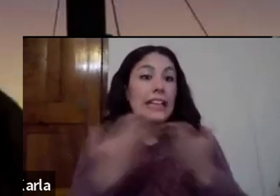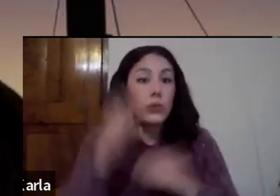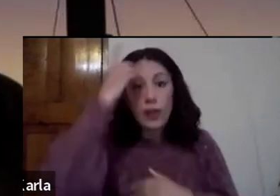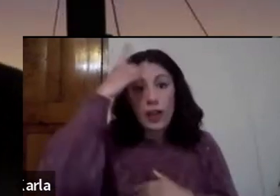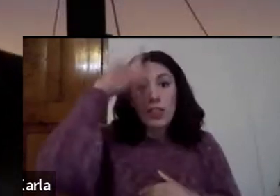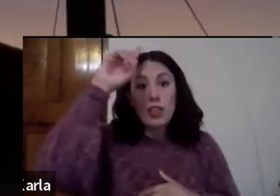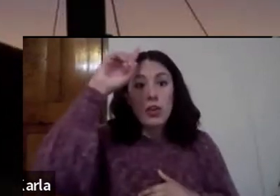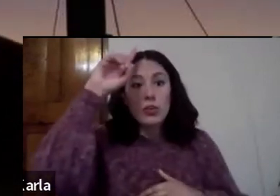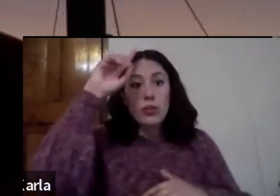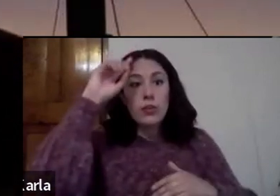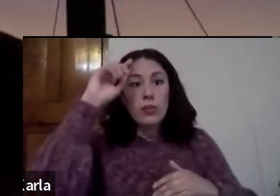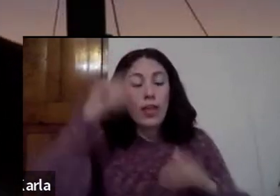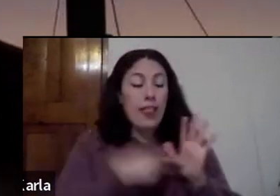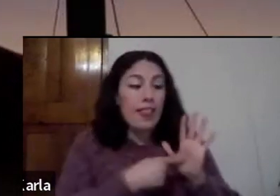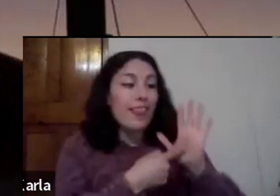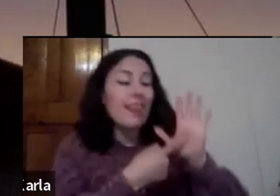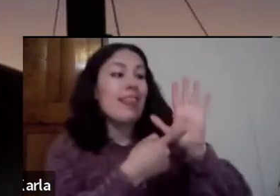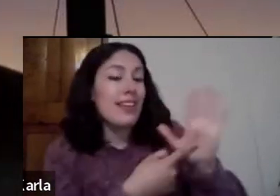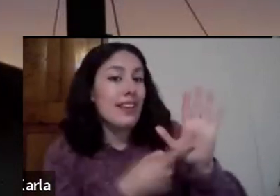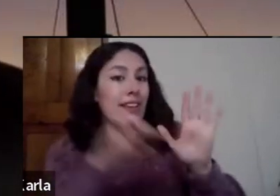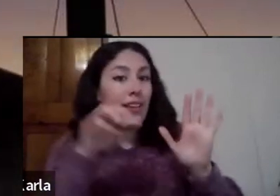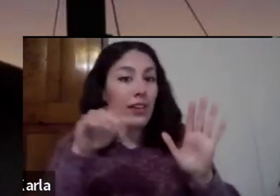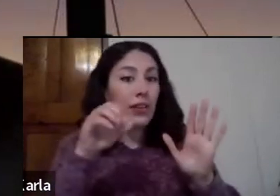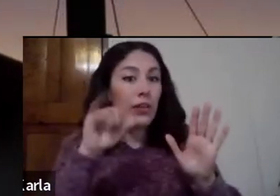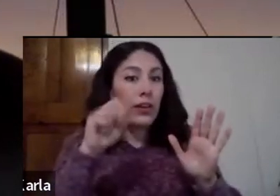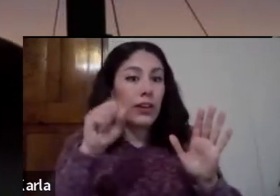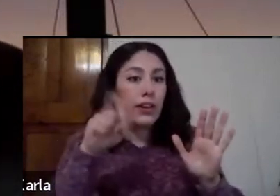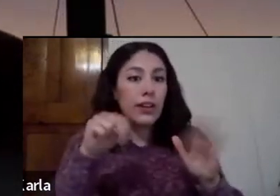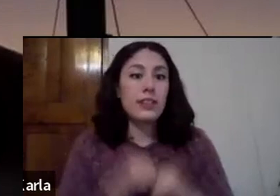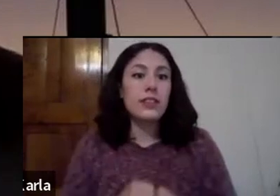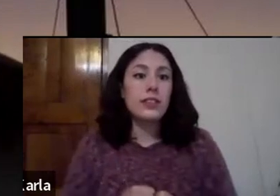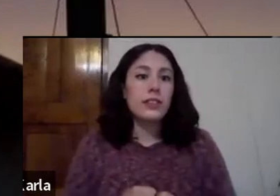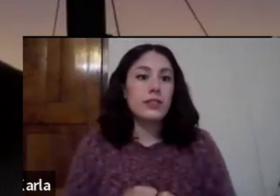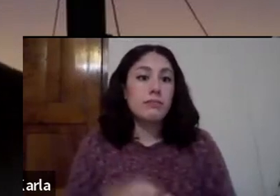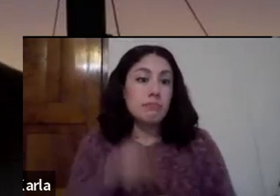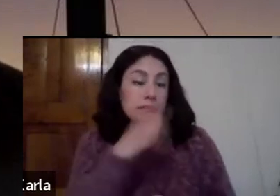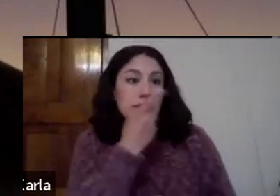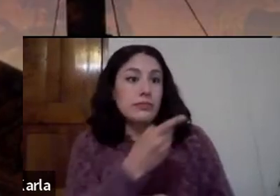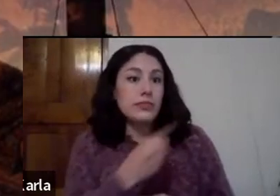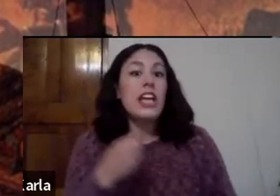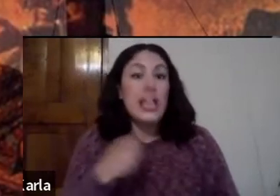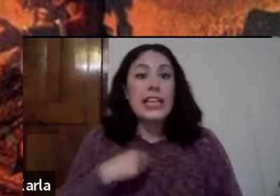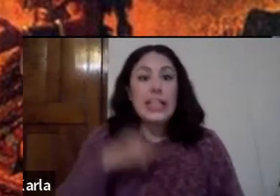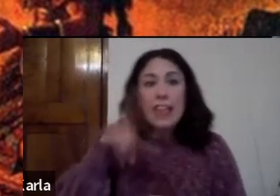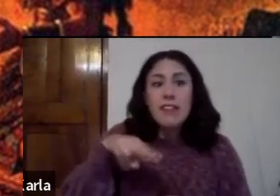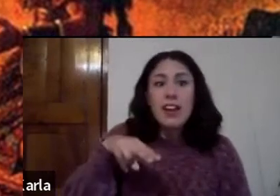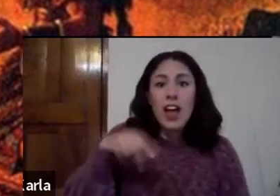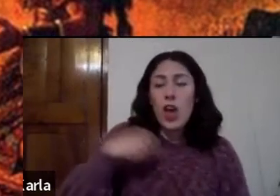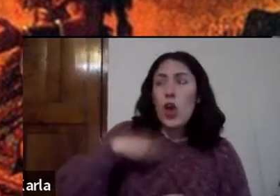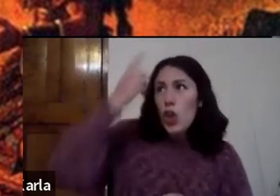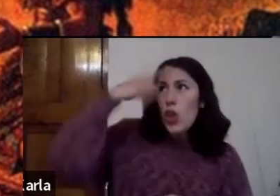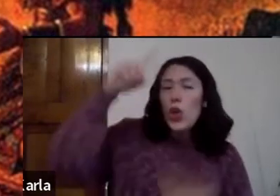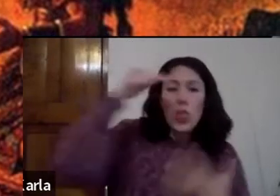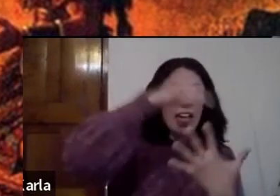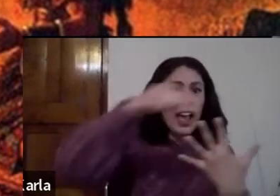le dice a Moisés, Moisés, sí, yo soy el Dios de tus padres, el Dios de Abraham, el Dios de Isaac, el Dios de Jacob, pero es